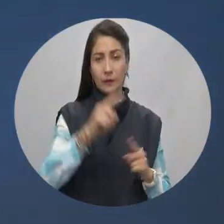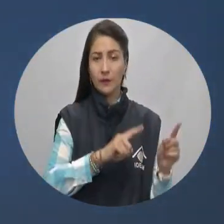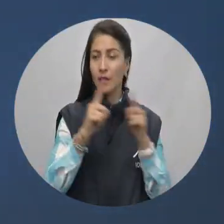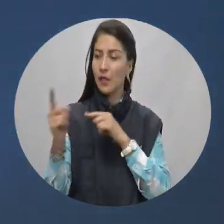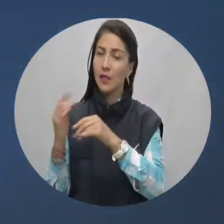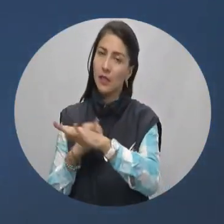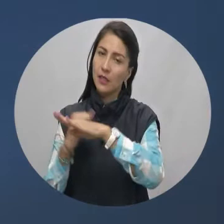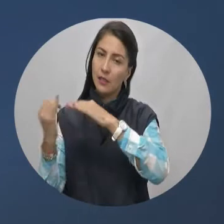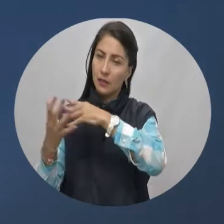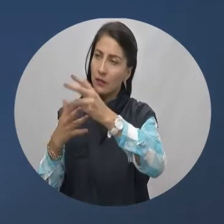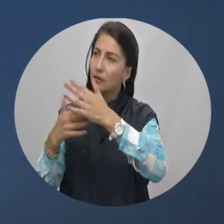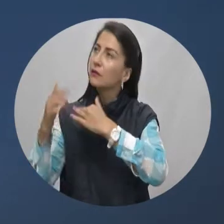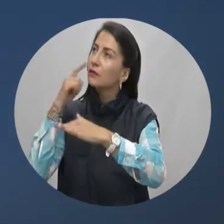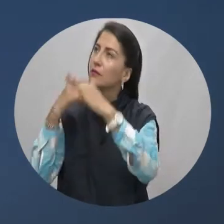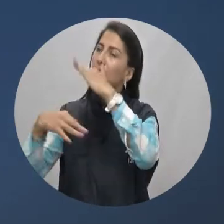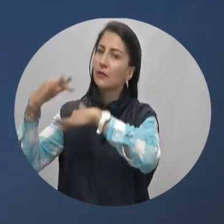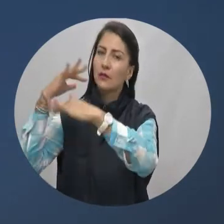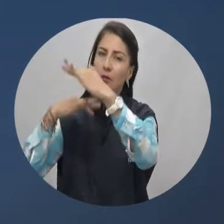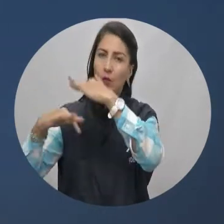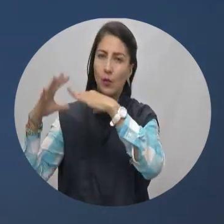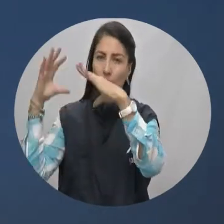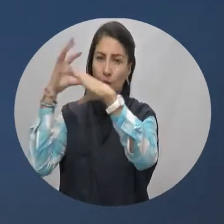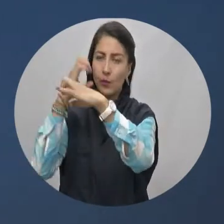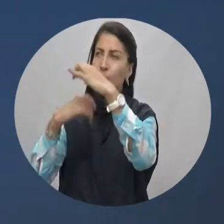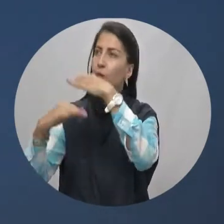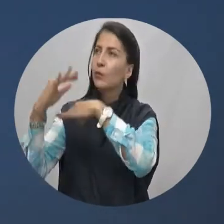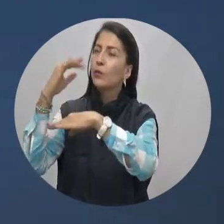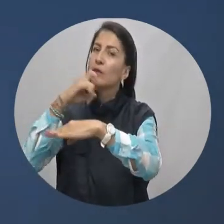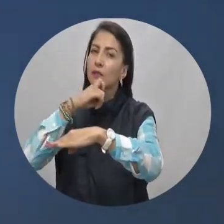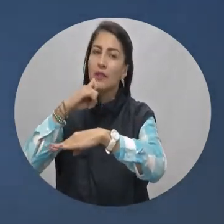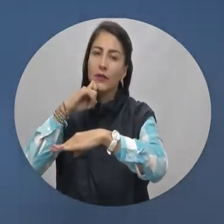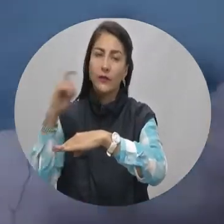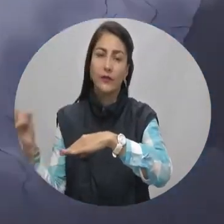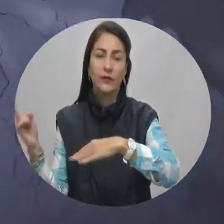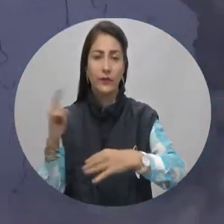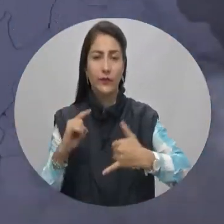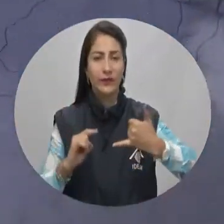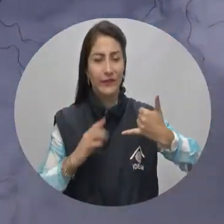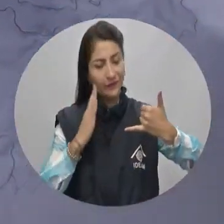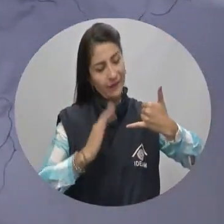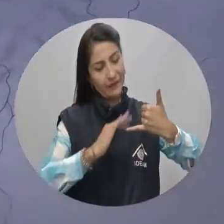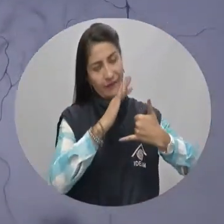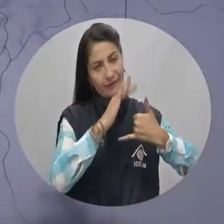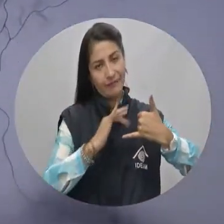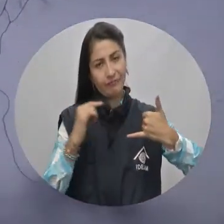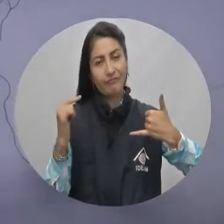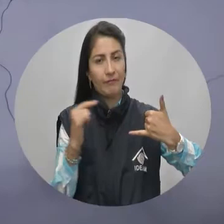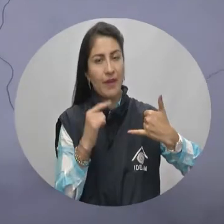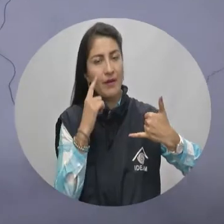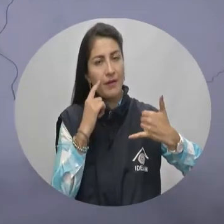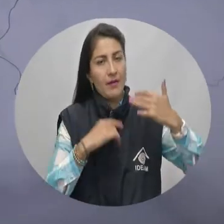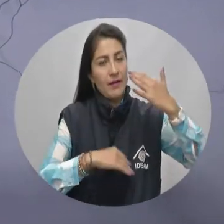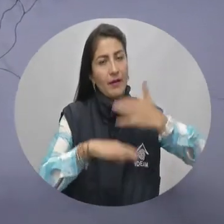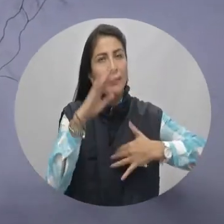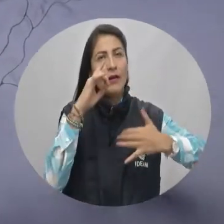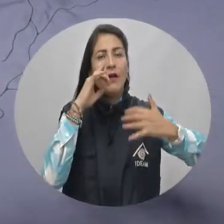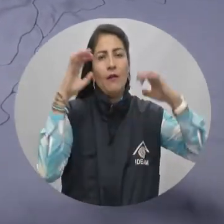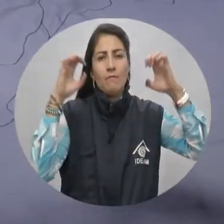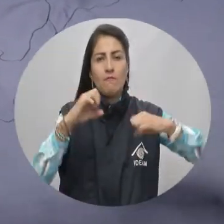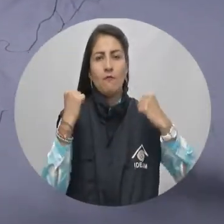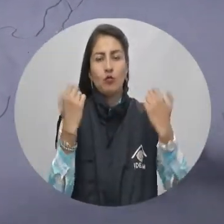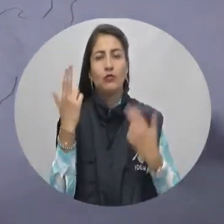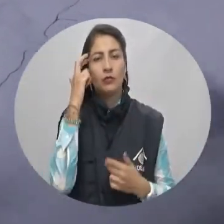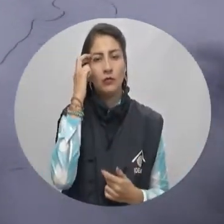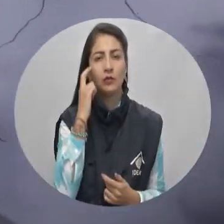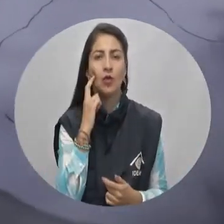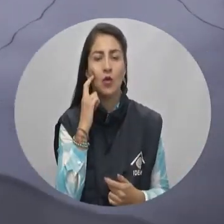anochece con un cielo ligeramente nuboso y con tiempo seco. No se descartan lloviznas esporádicas. Sobre el Pacífico colombiano se